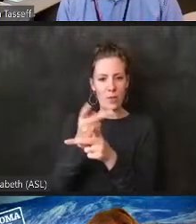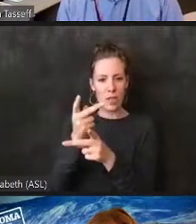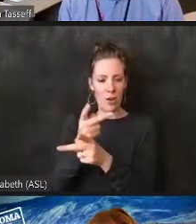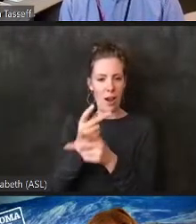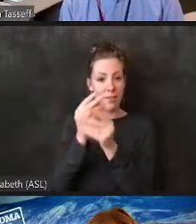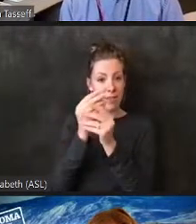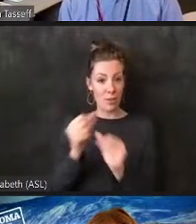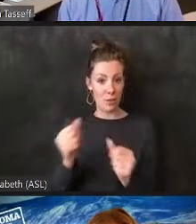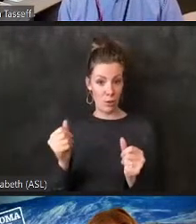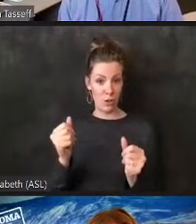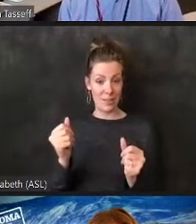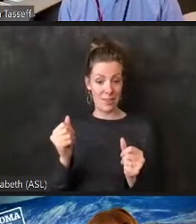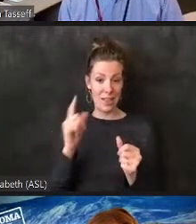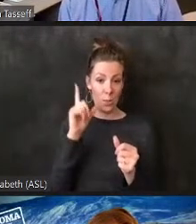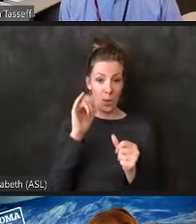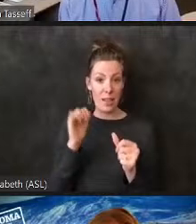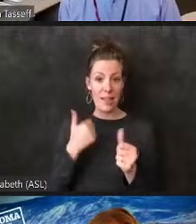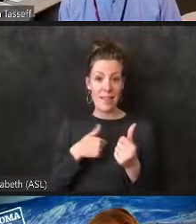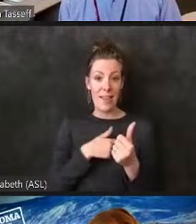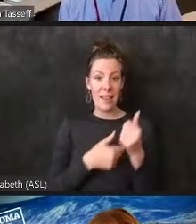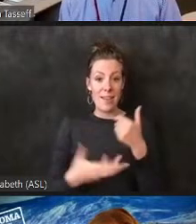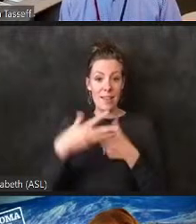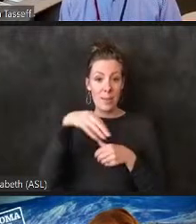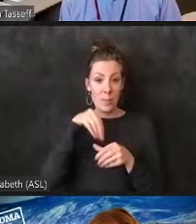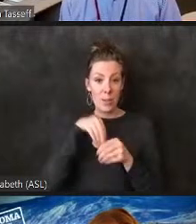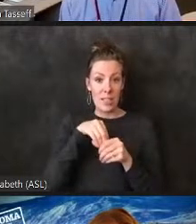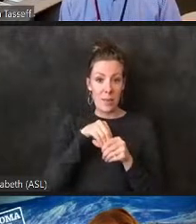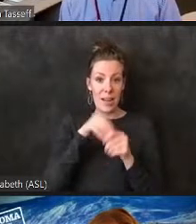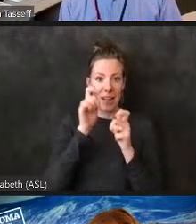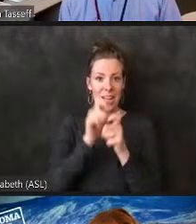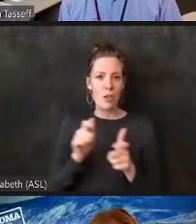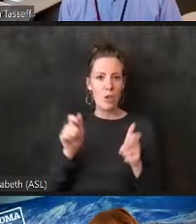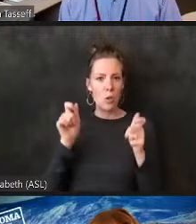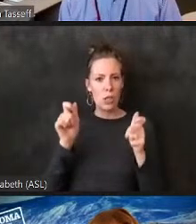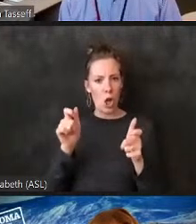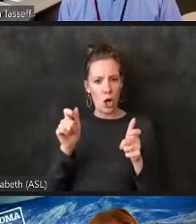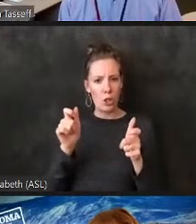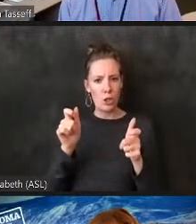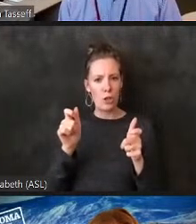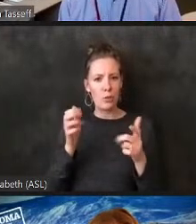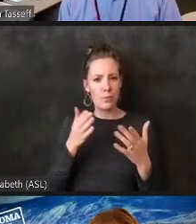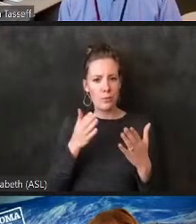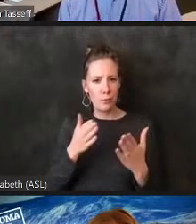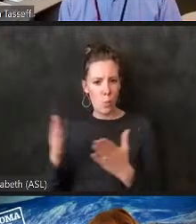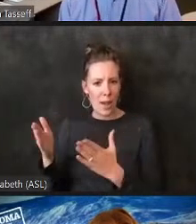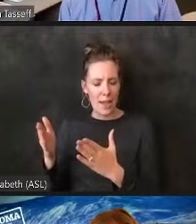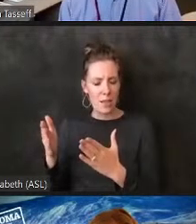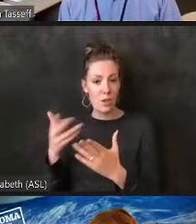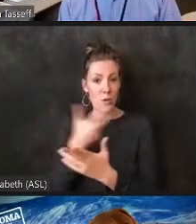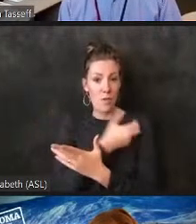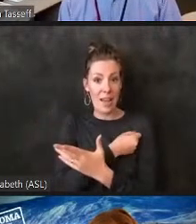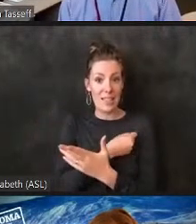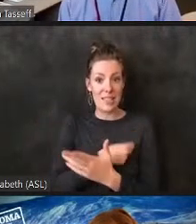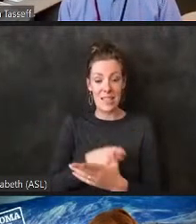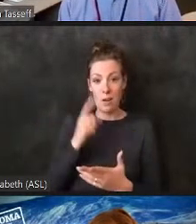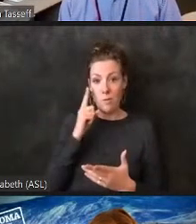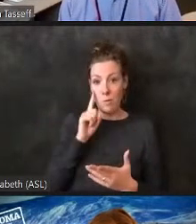to look something like us participating in those larger lanes to vaccinate for community. I